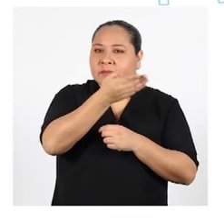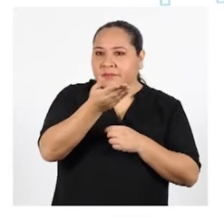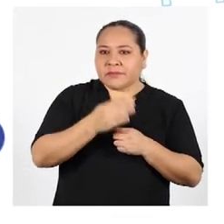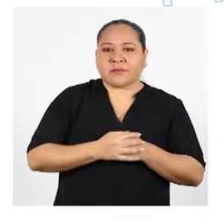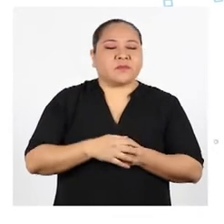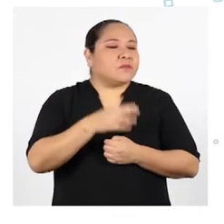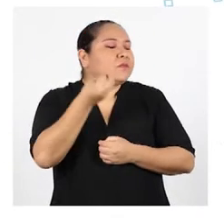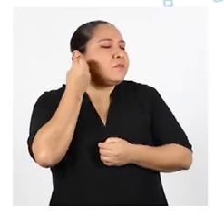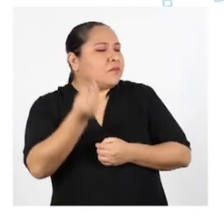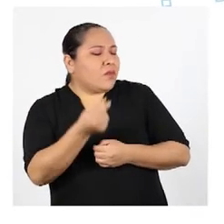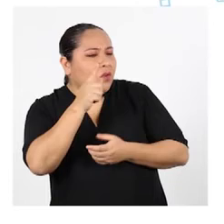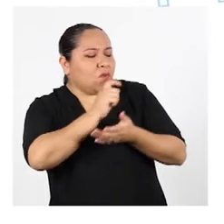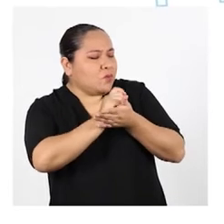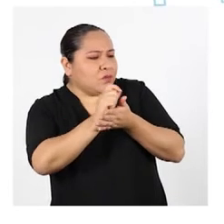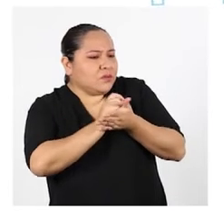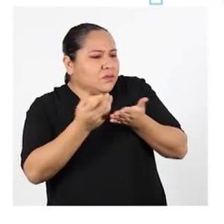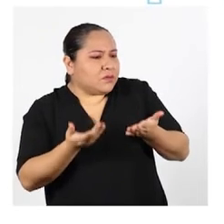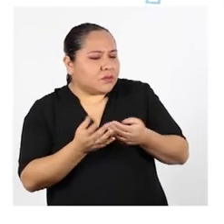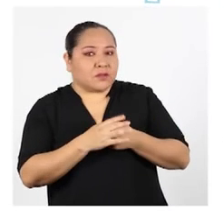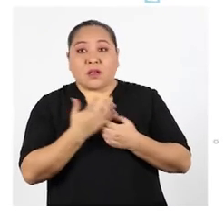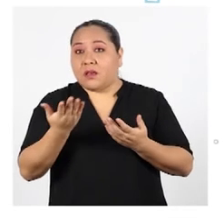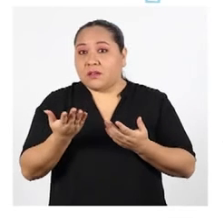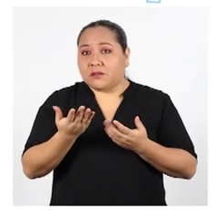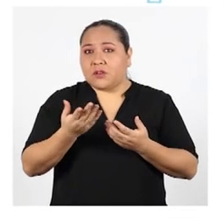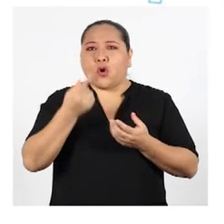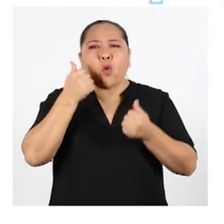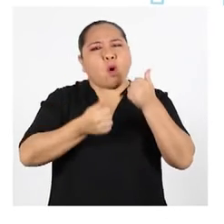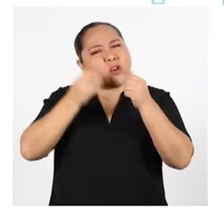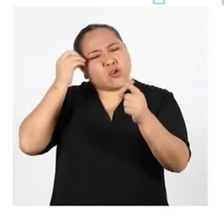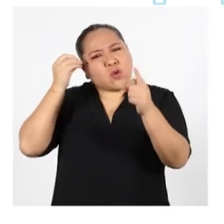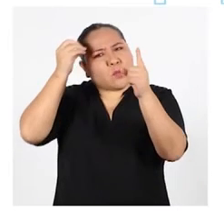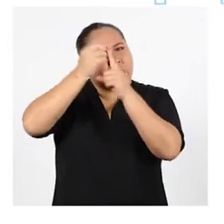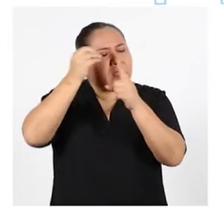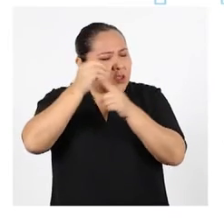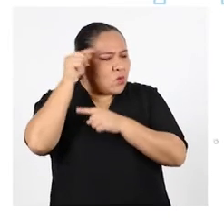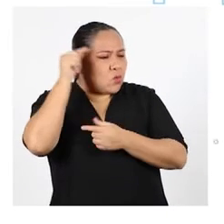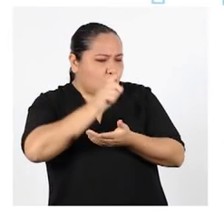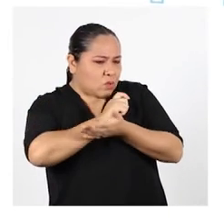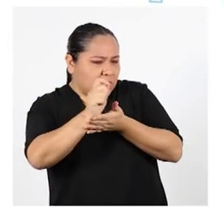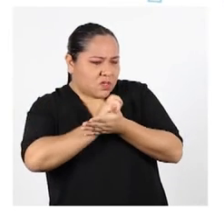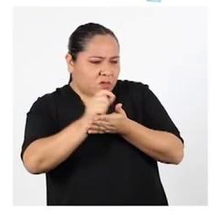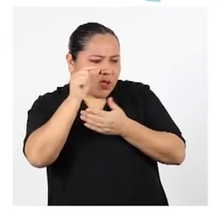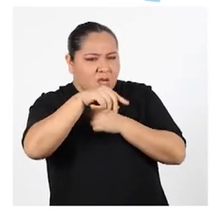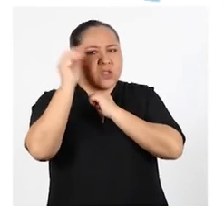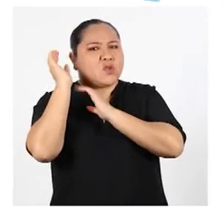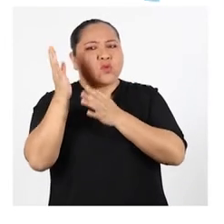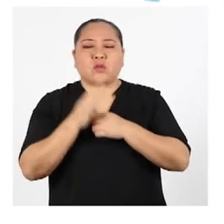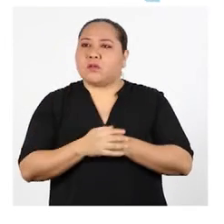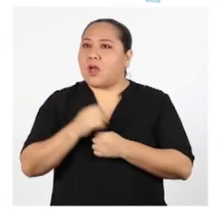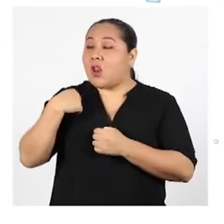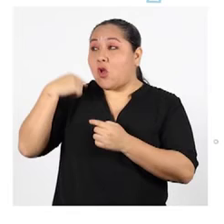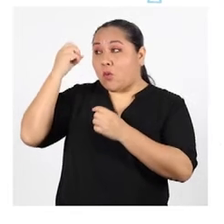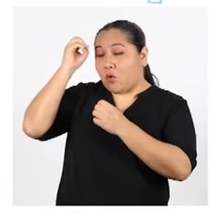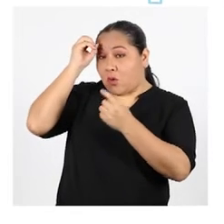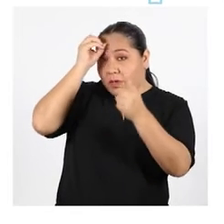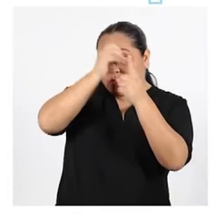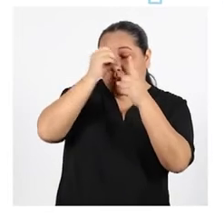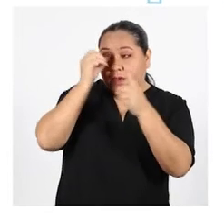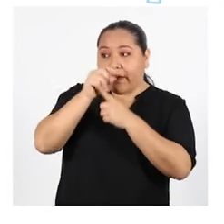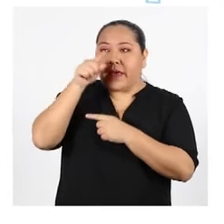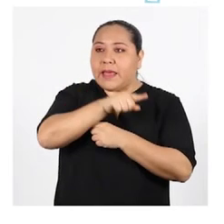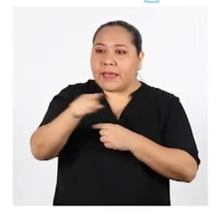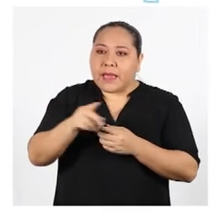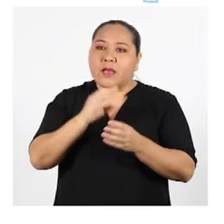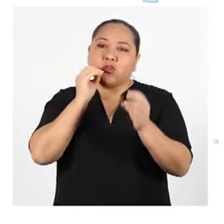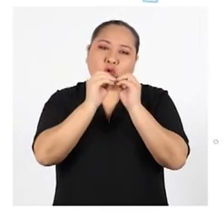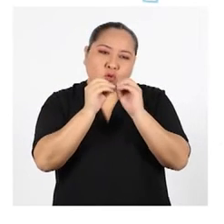amigos. ¿Para qué escribirán? Es decir, ¿con qué propósito escribirán su discurso? Con el propósito de que